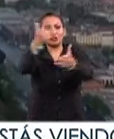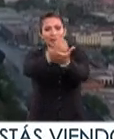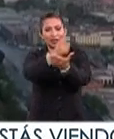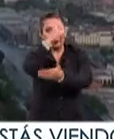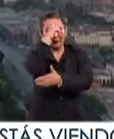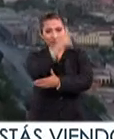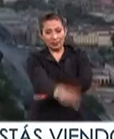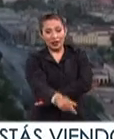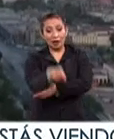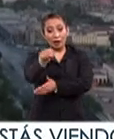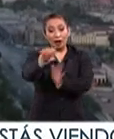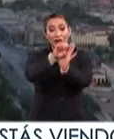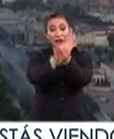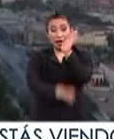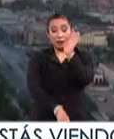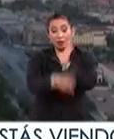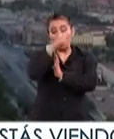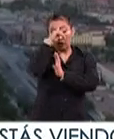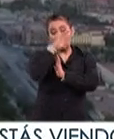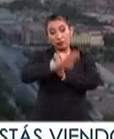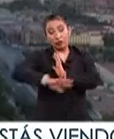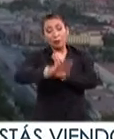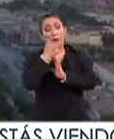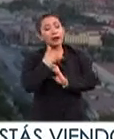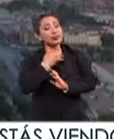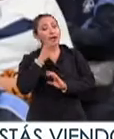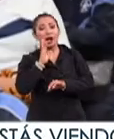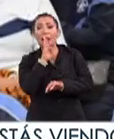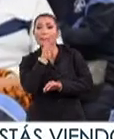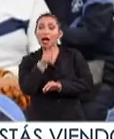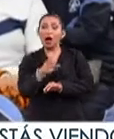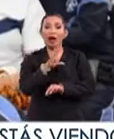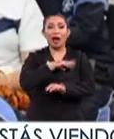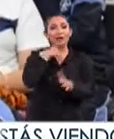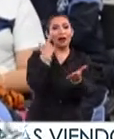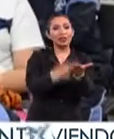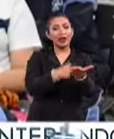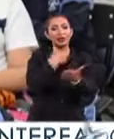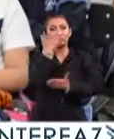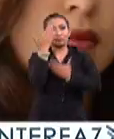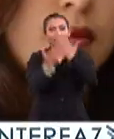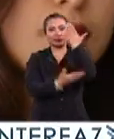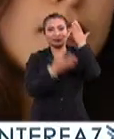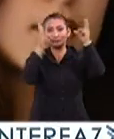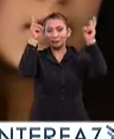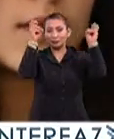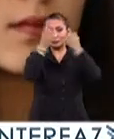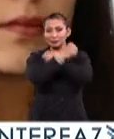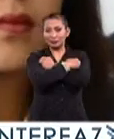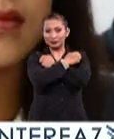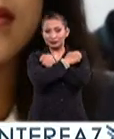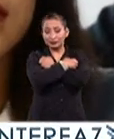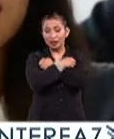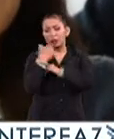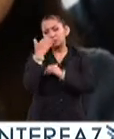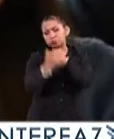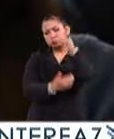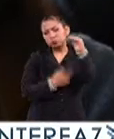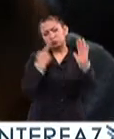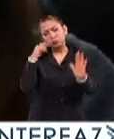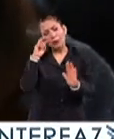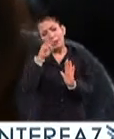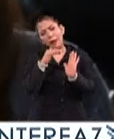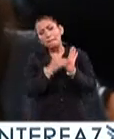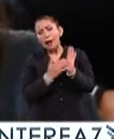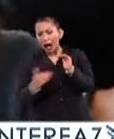México, referente a nivel nacional, ya que cuenta con la mejor oferta y desempeño en materia educativa. Sus avances se reflejan